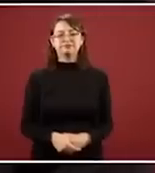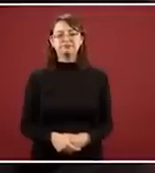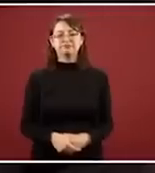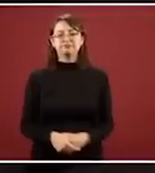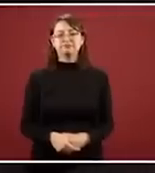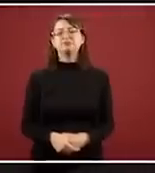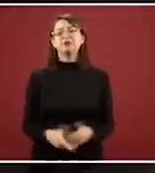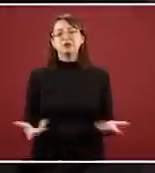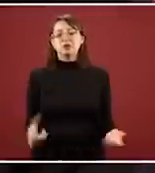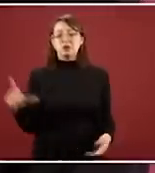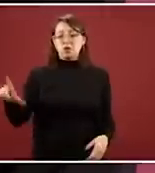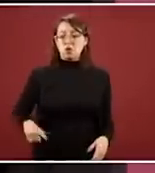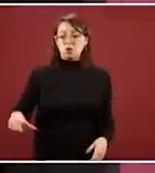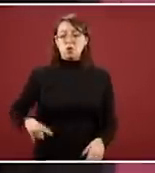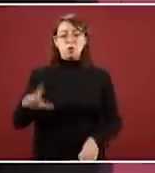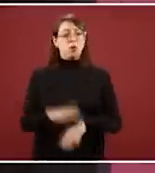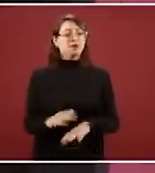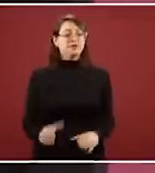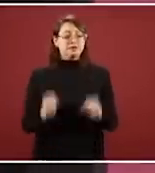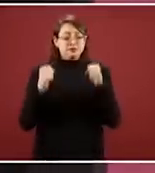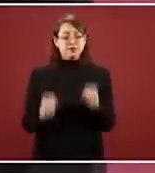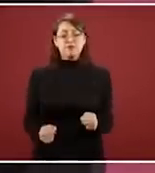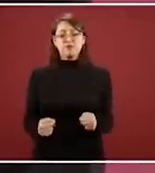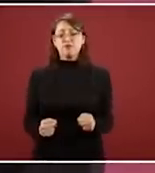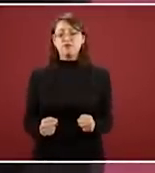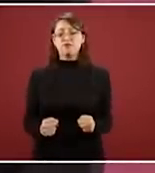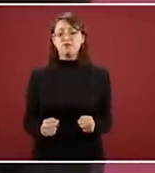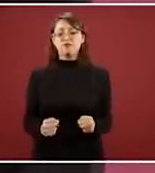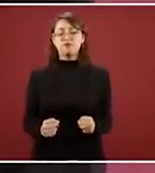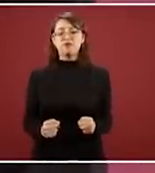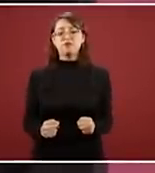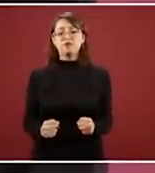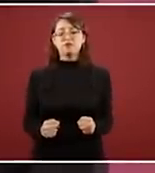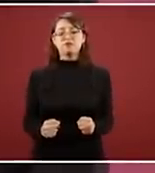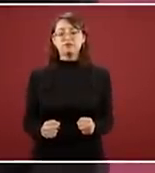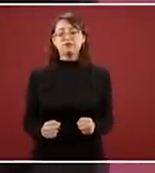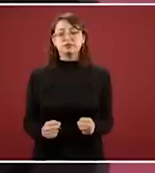el gobierno llevando a